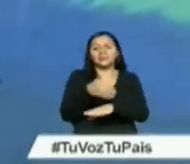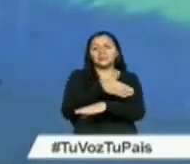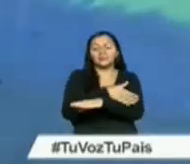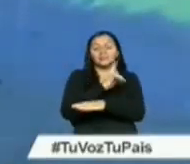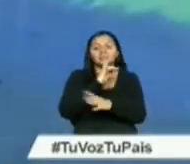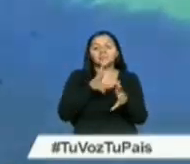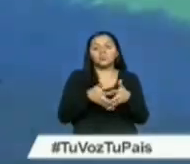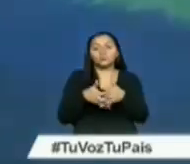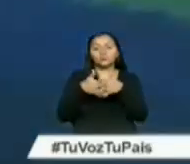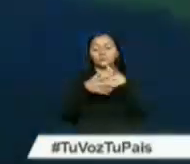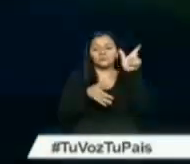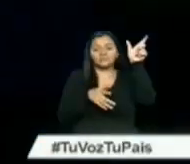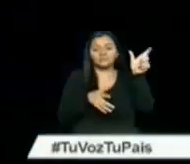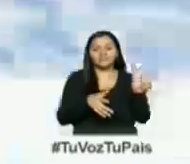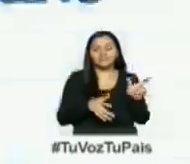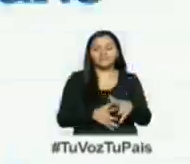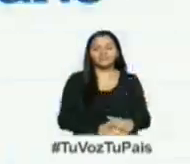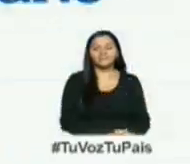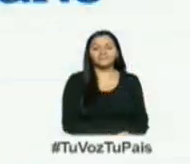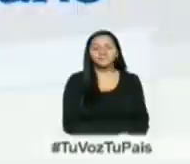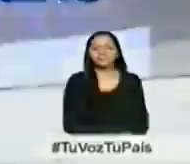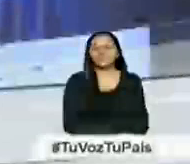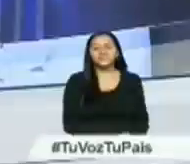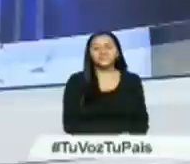estadounidense Janet Echelman.